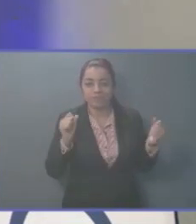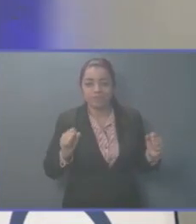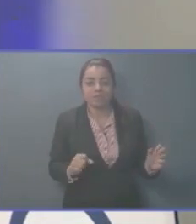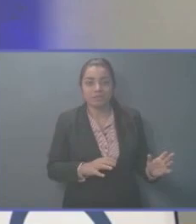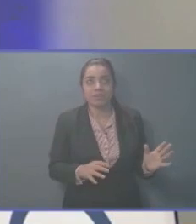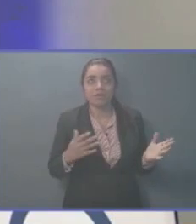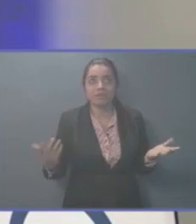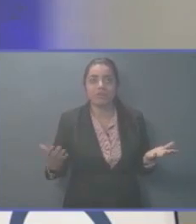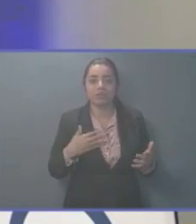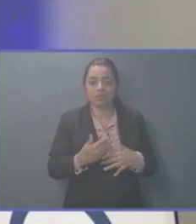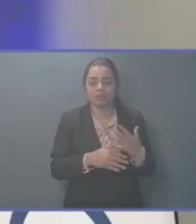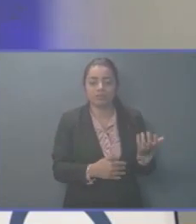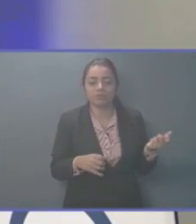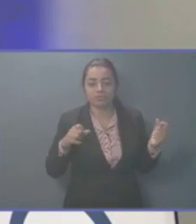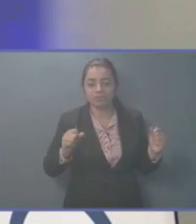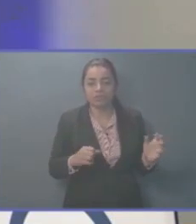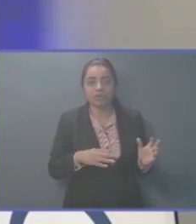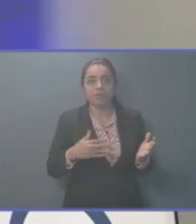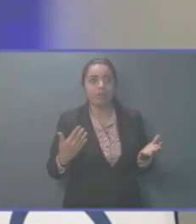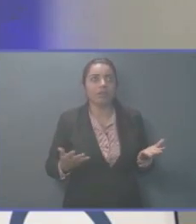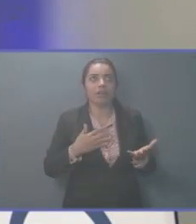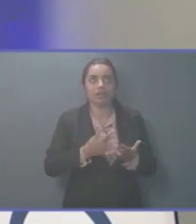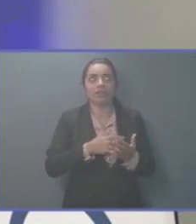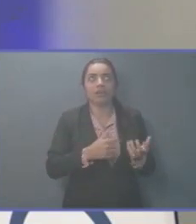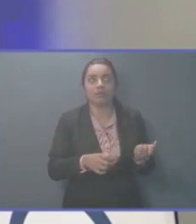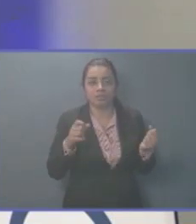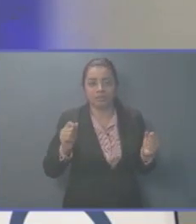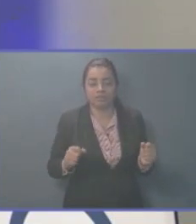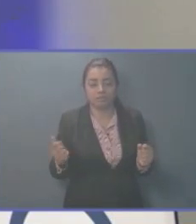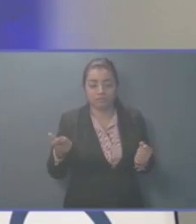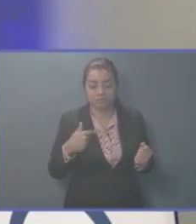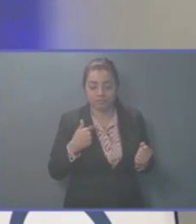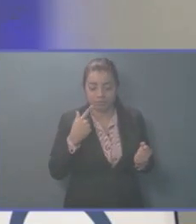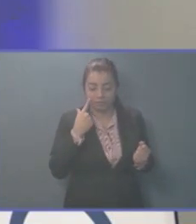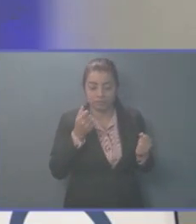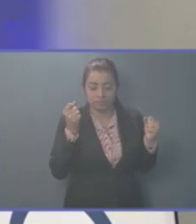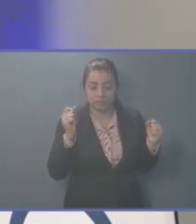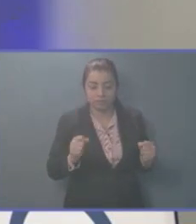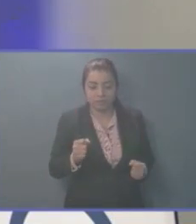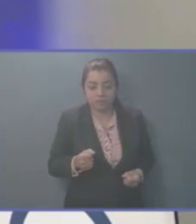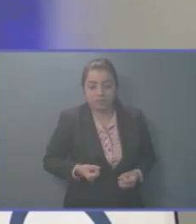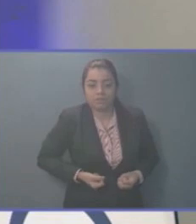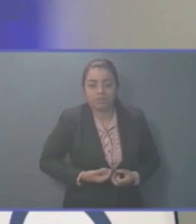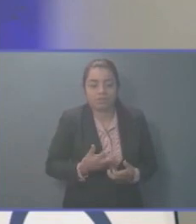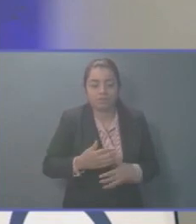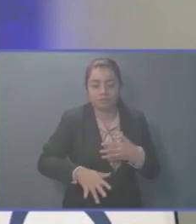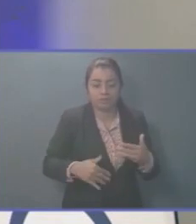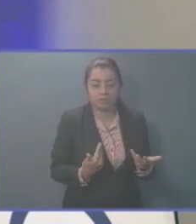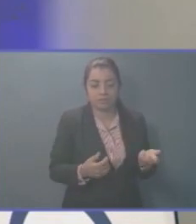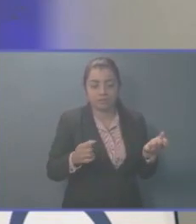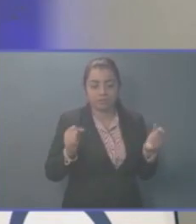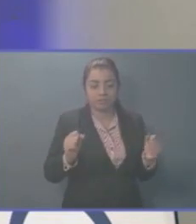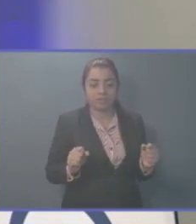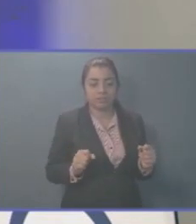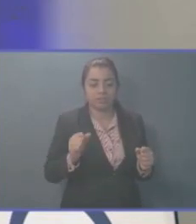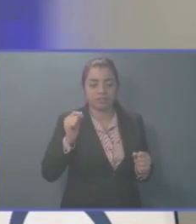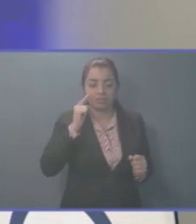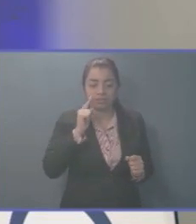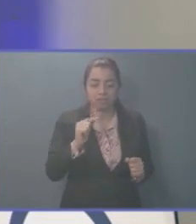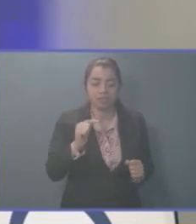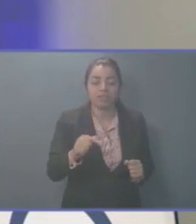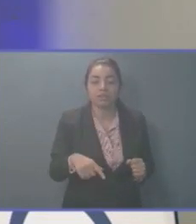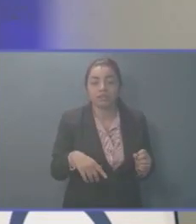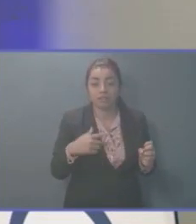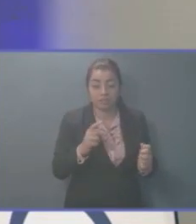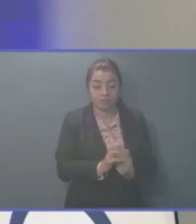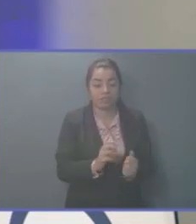con nuestro rol constitucional, pero si algo no podemos dejar pasar por alto, en este caso son